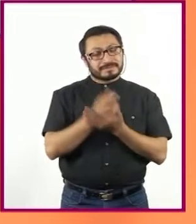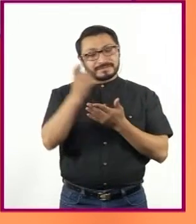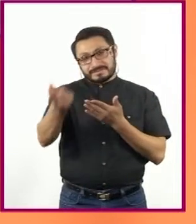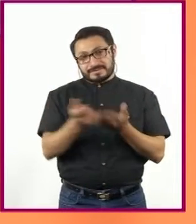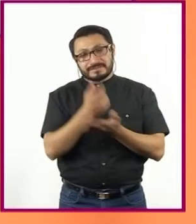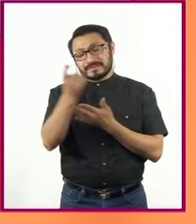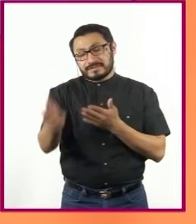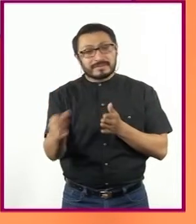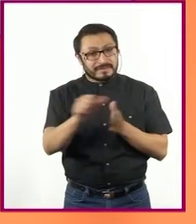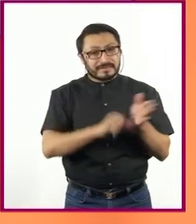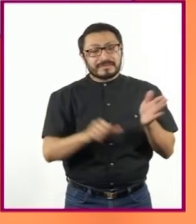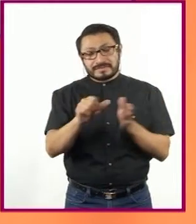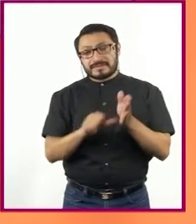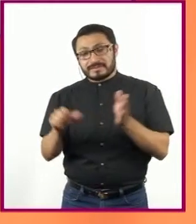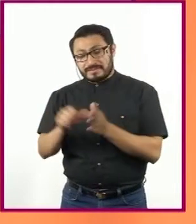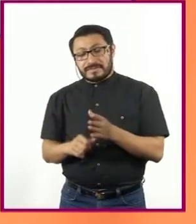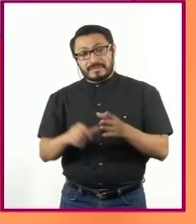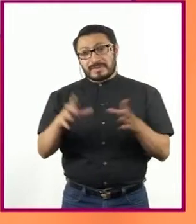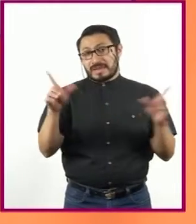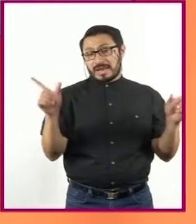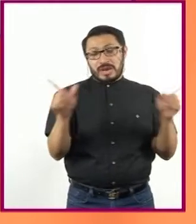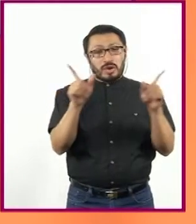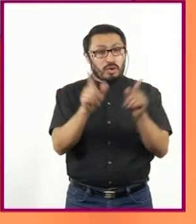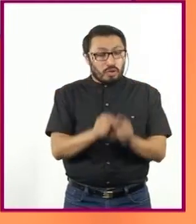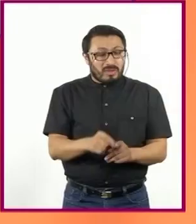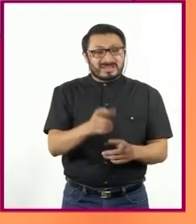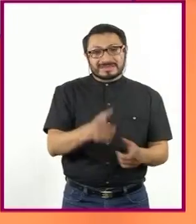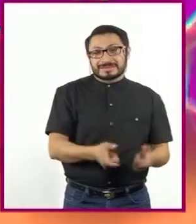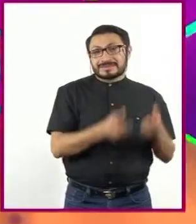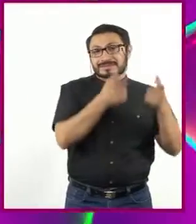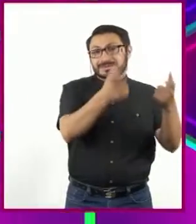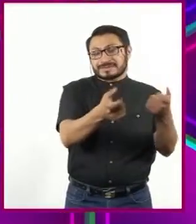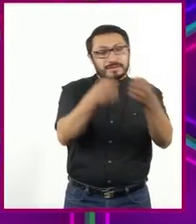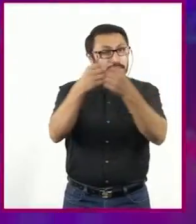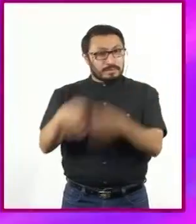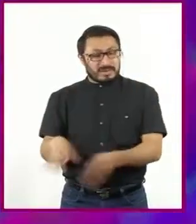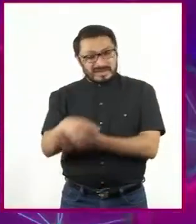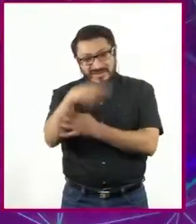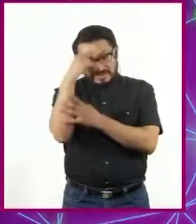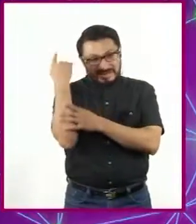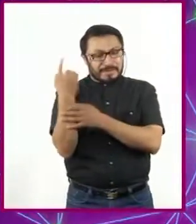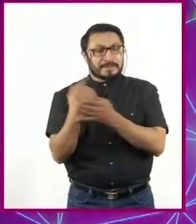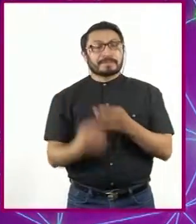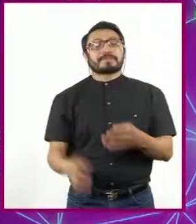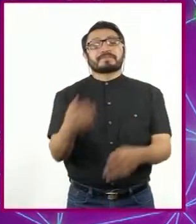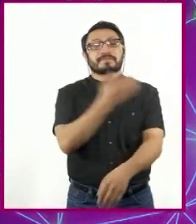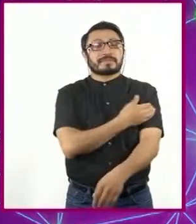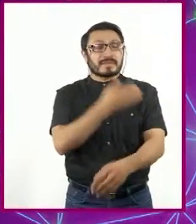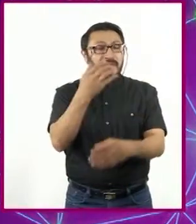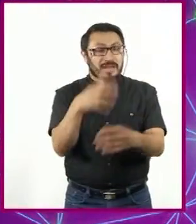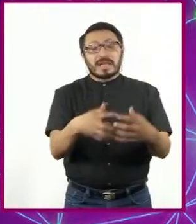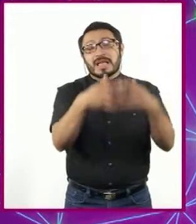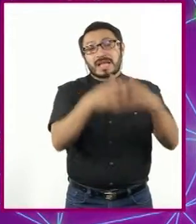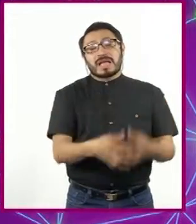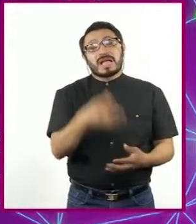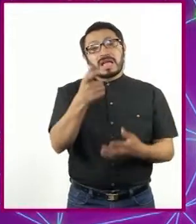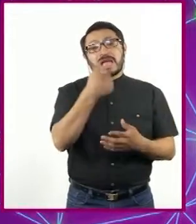mensuales. El resumen de ganancias y pérdidas es el siguiente. La compañía cobra por el